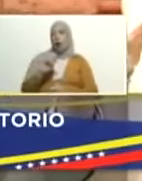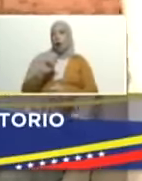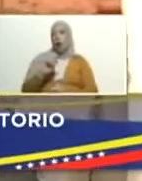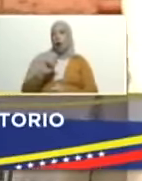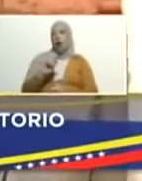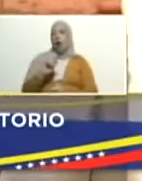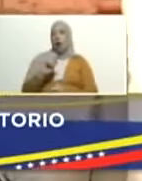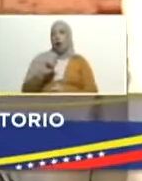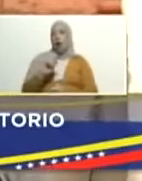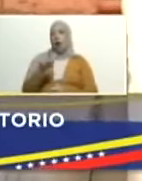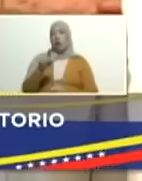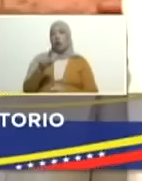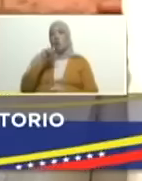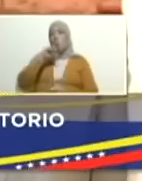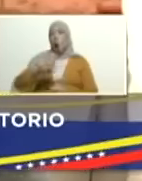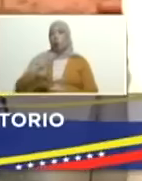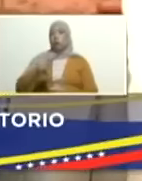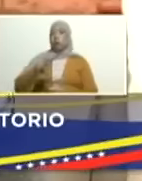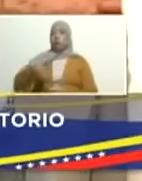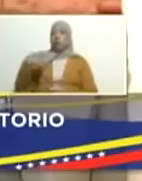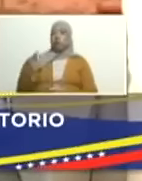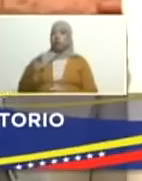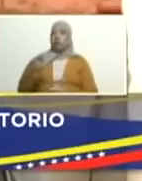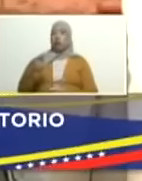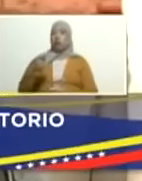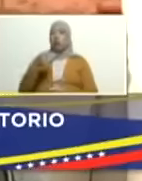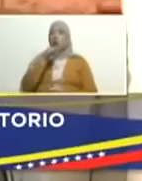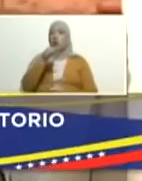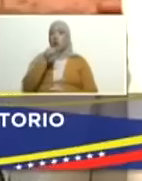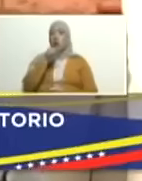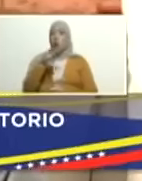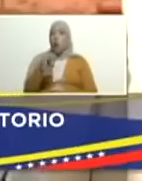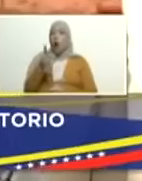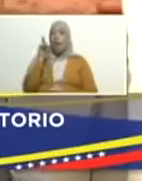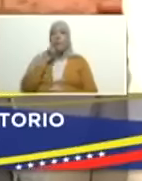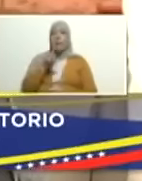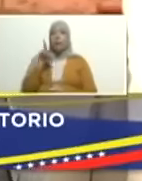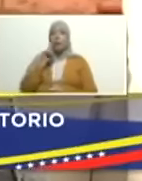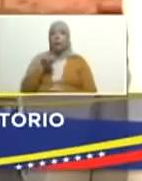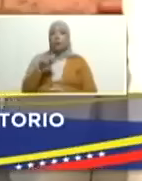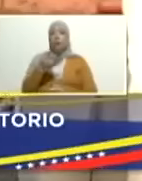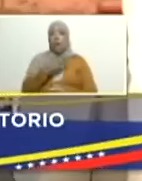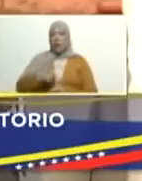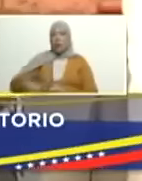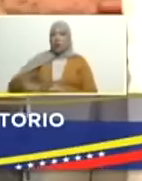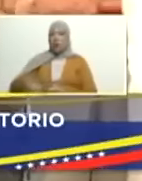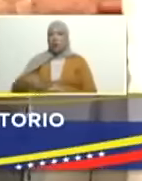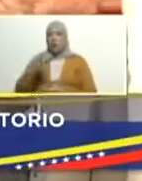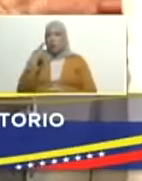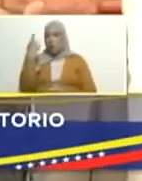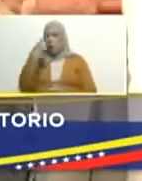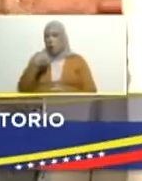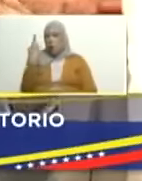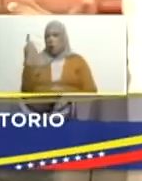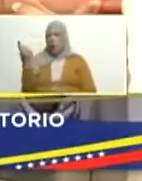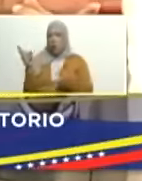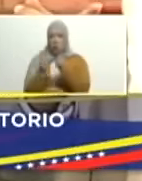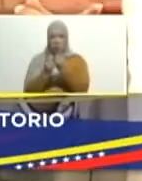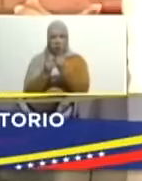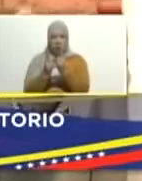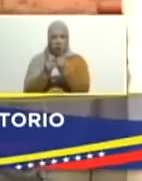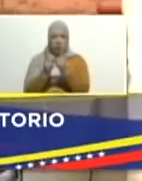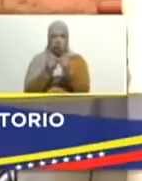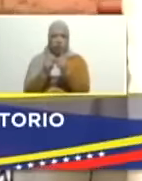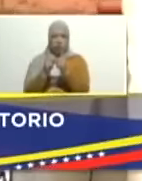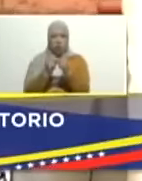que él emitió ese decreto, infausto, Obama me dijo a mí, viéndome la cara así, los dos conversando, ahí